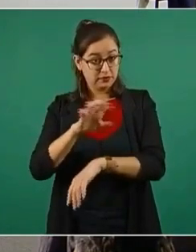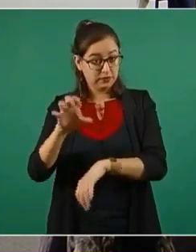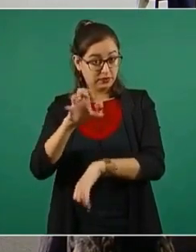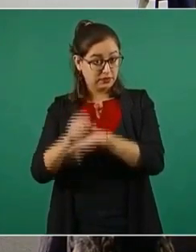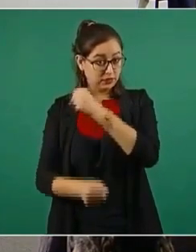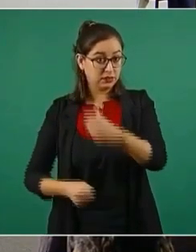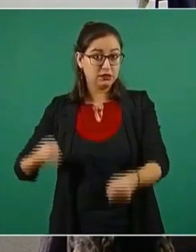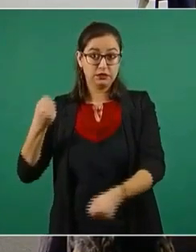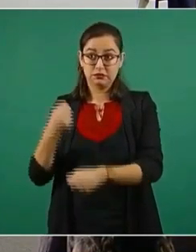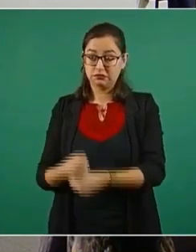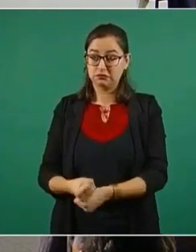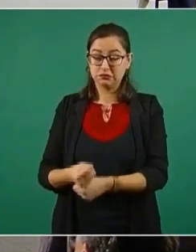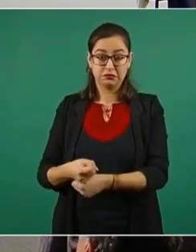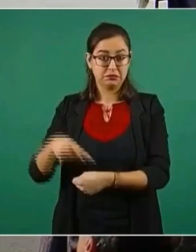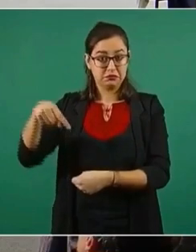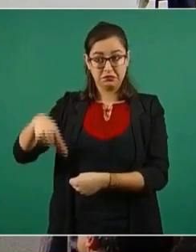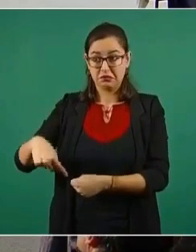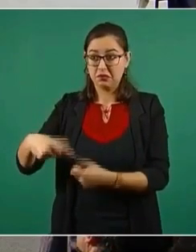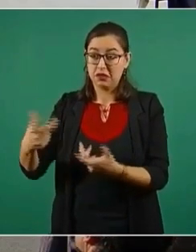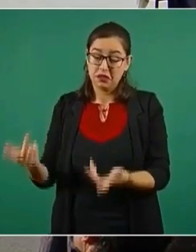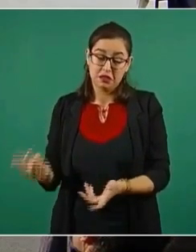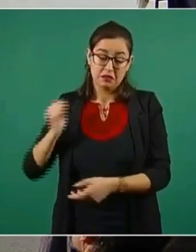Asimismo, dentro